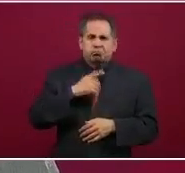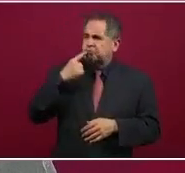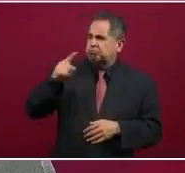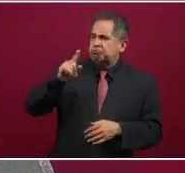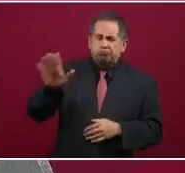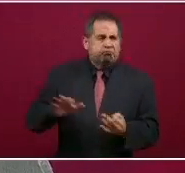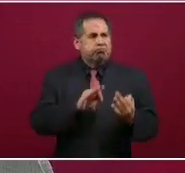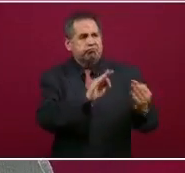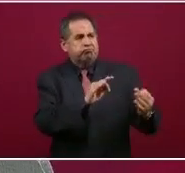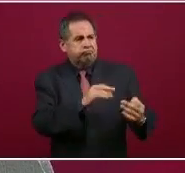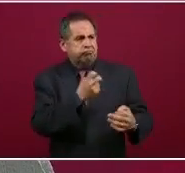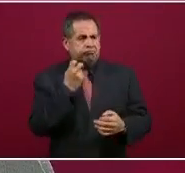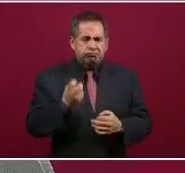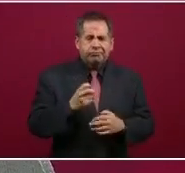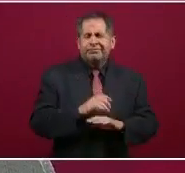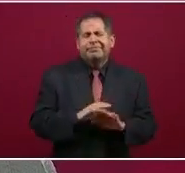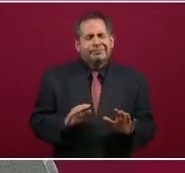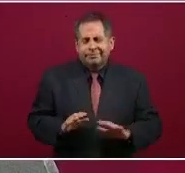hablar de eso